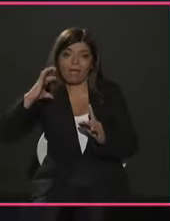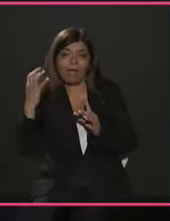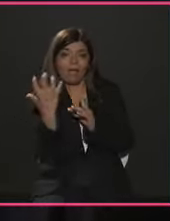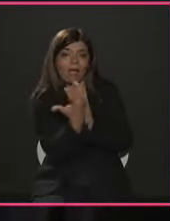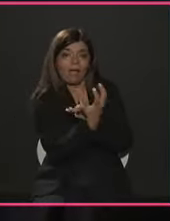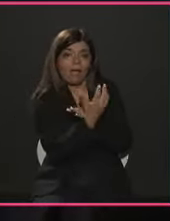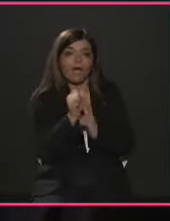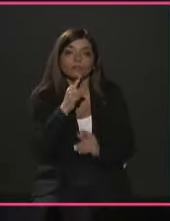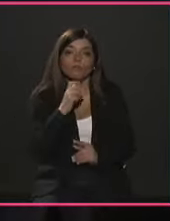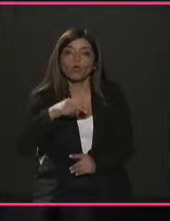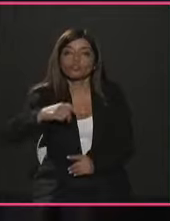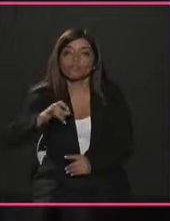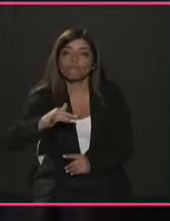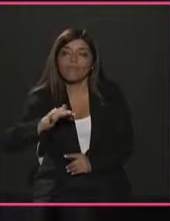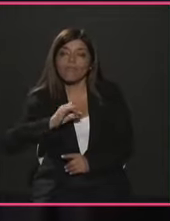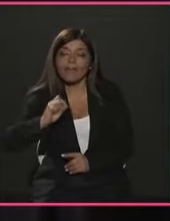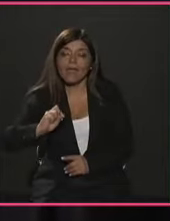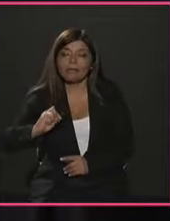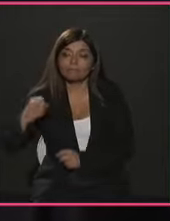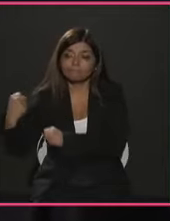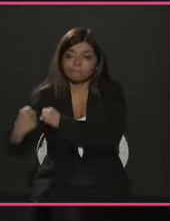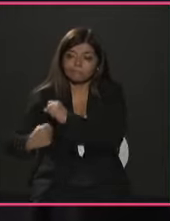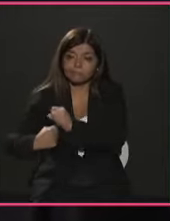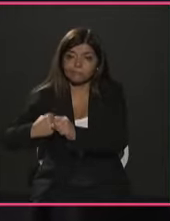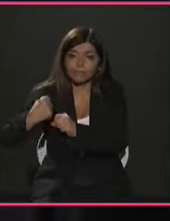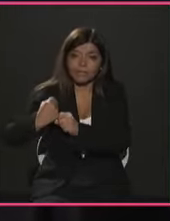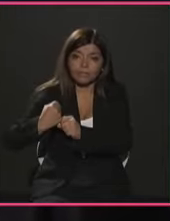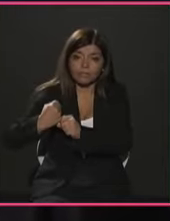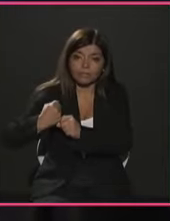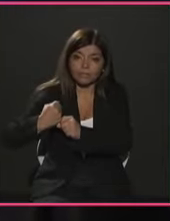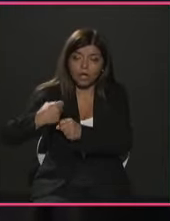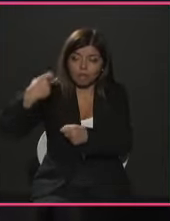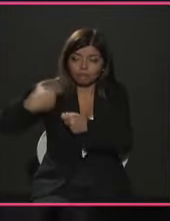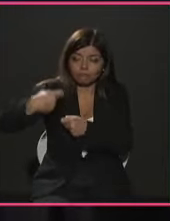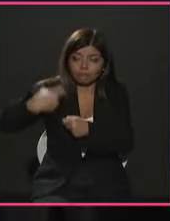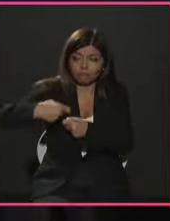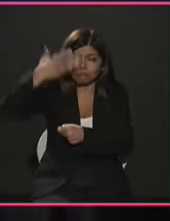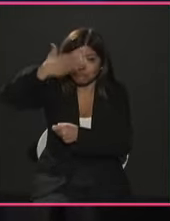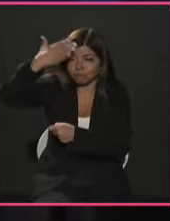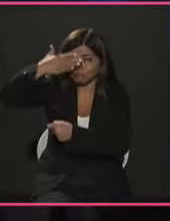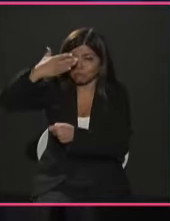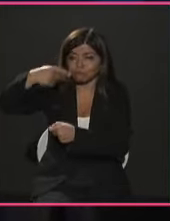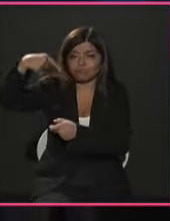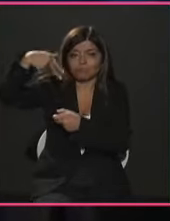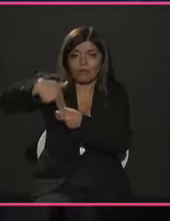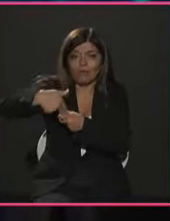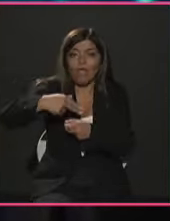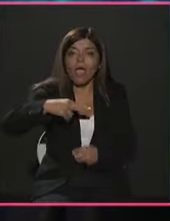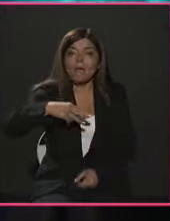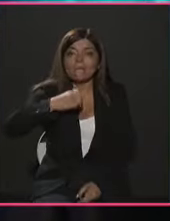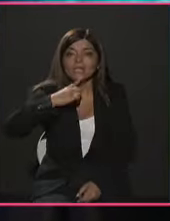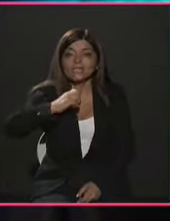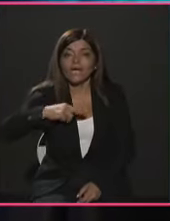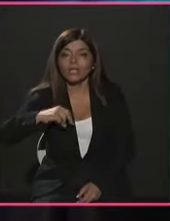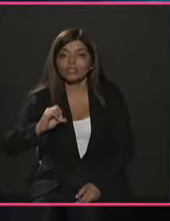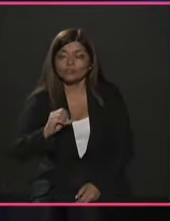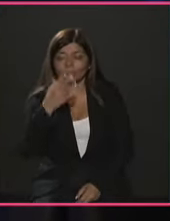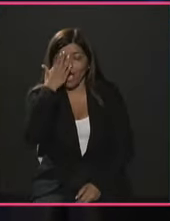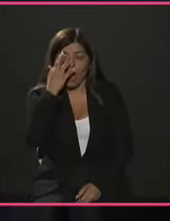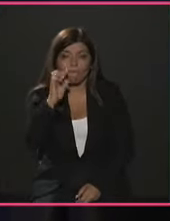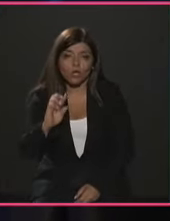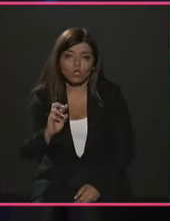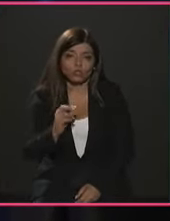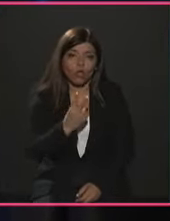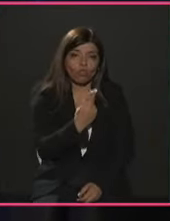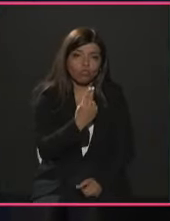unos par de años o pero el metano es muchísimo peor dura solamente